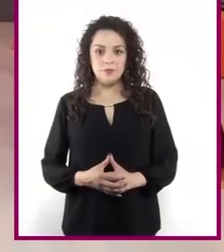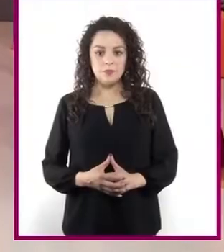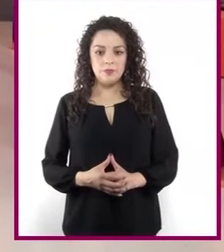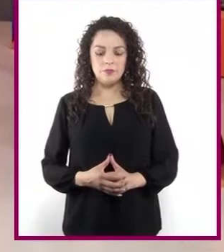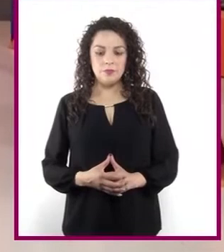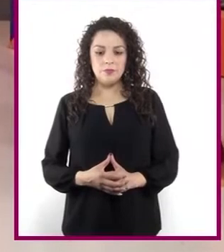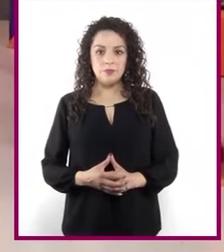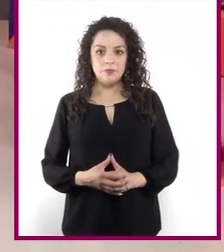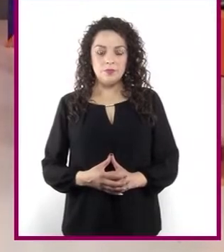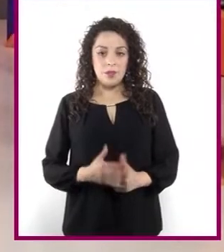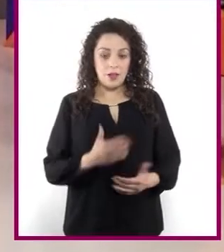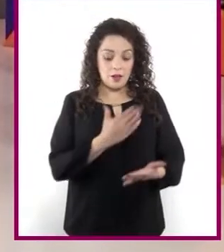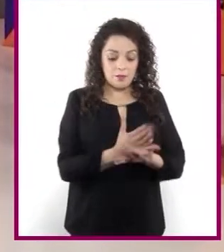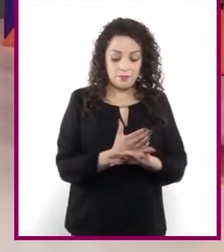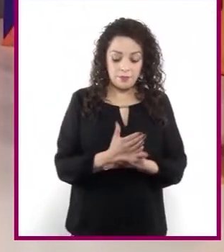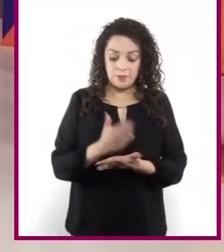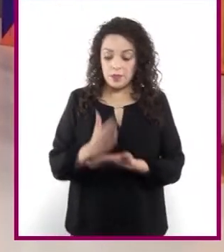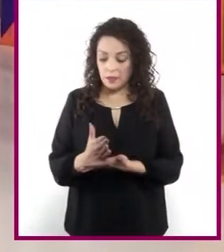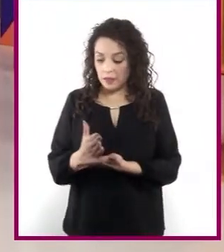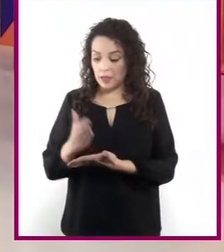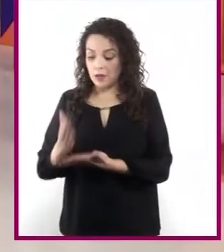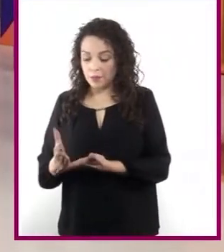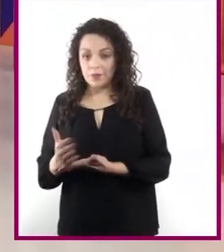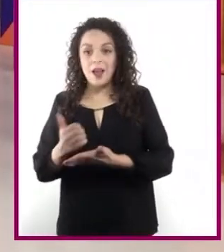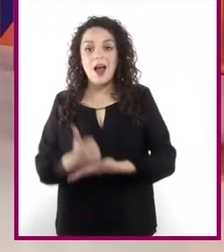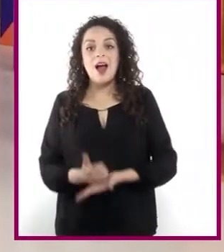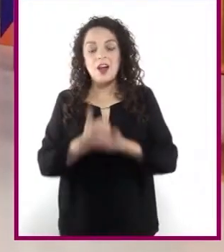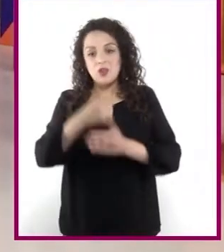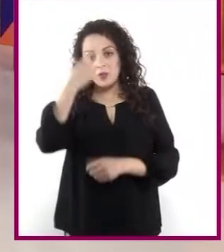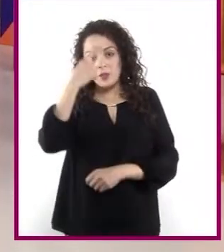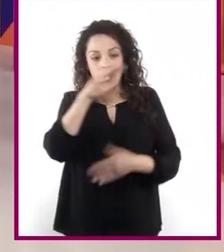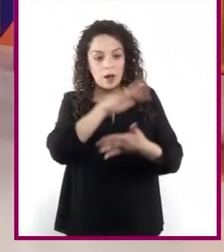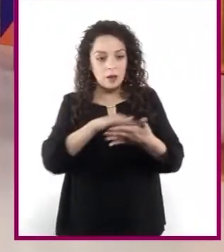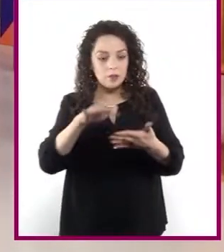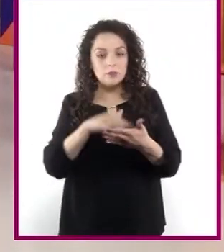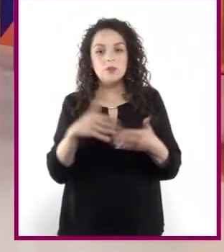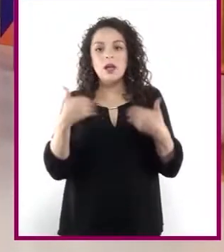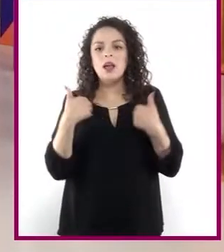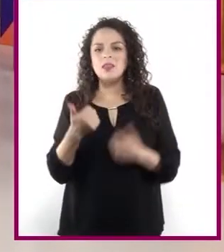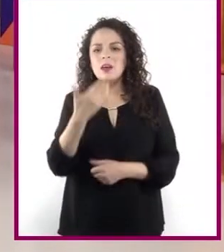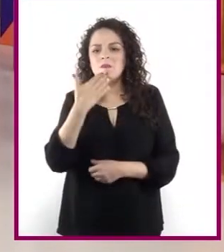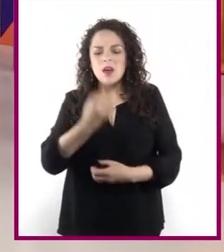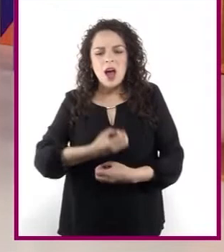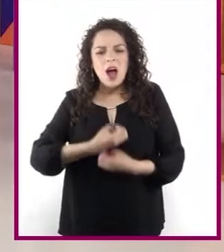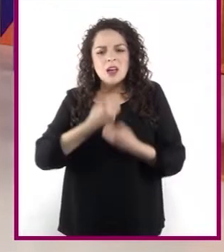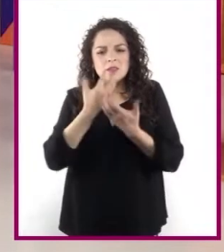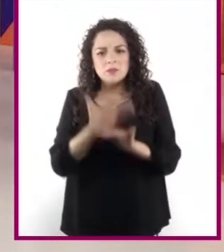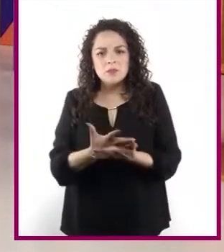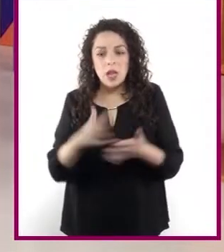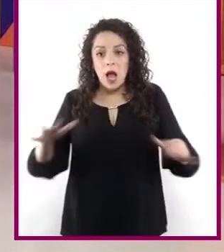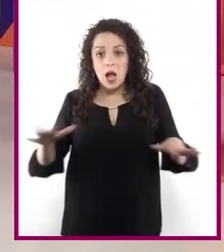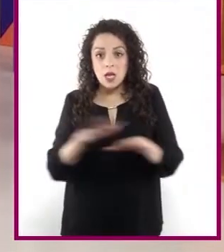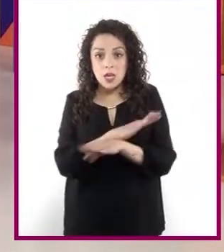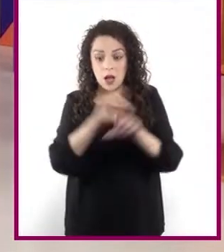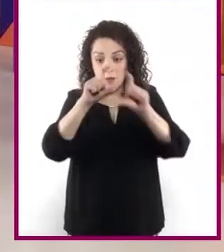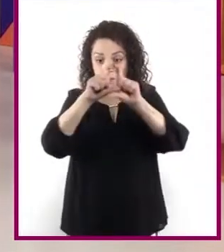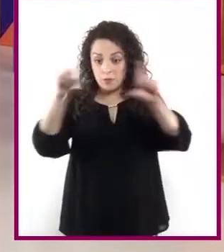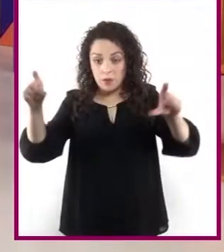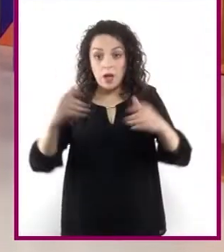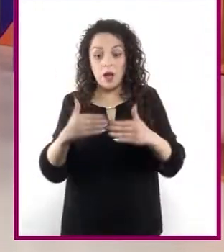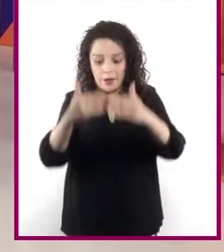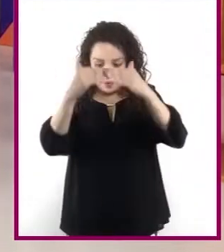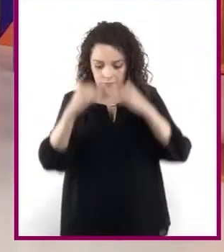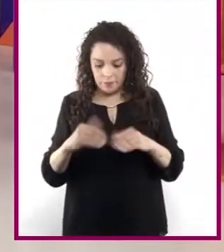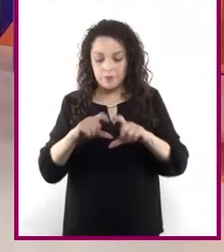Las pausas ayudan a que el texto sea expresivo y se note el cambio de un párrafo a otro,